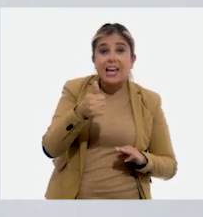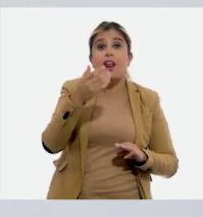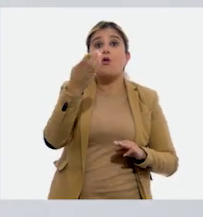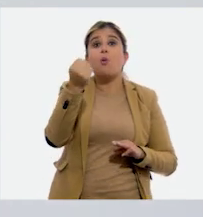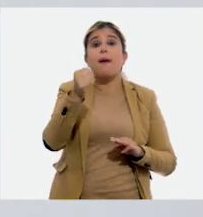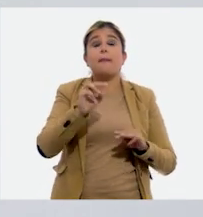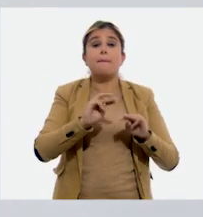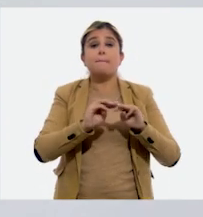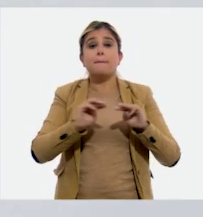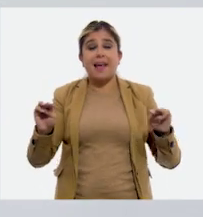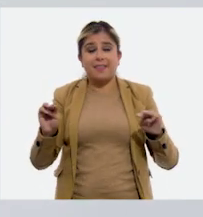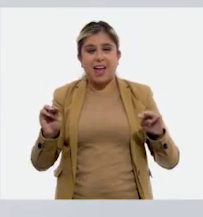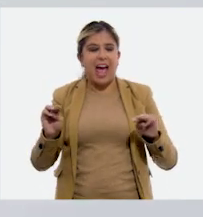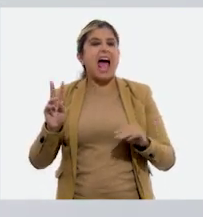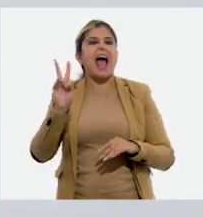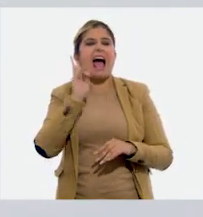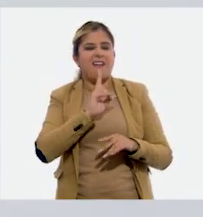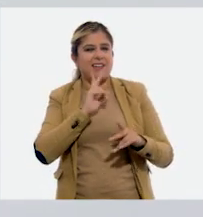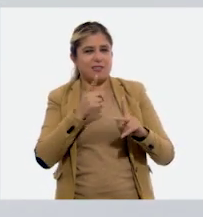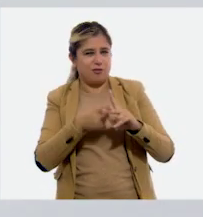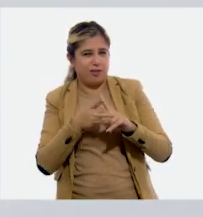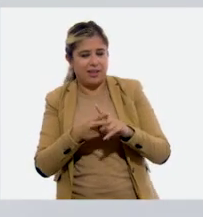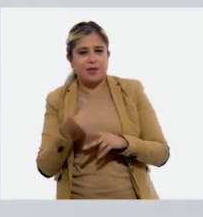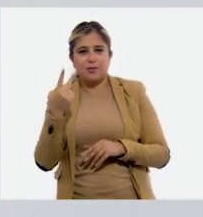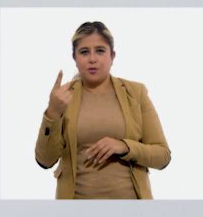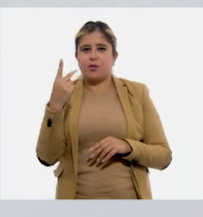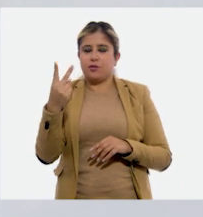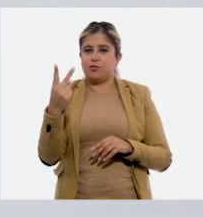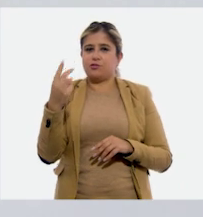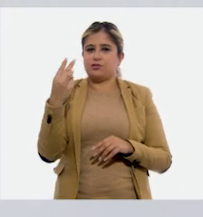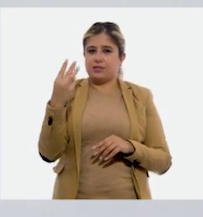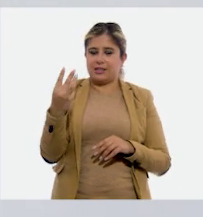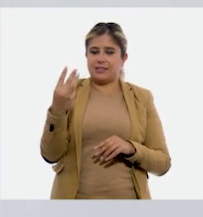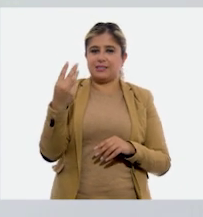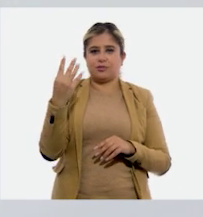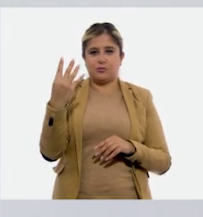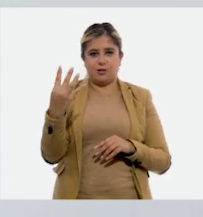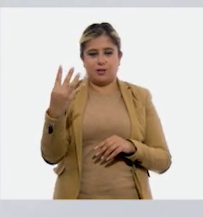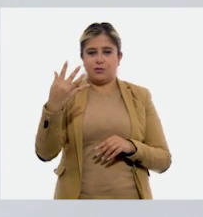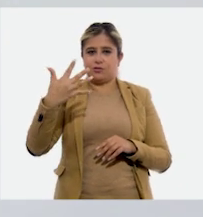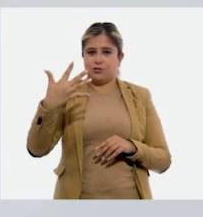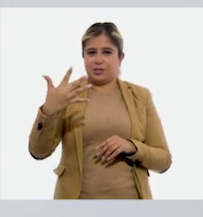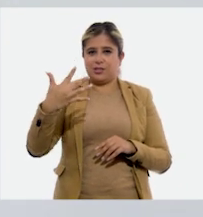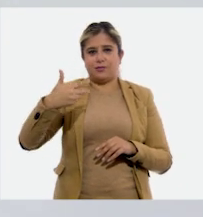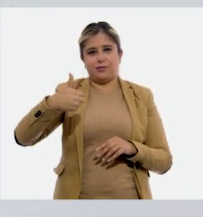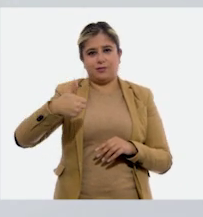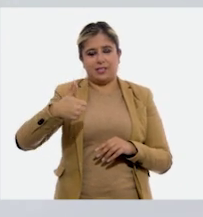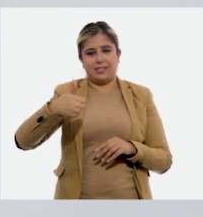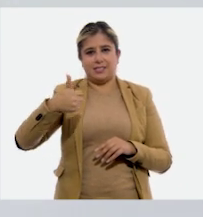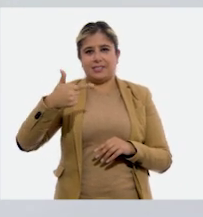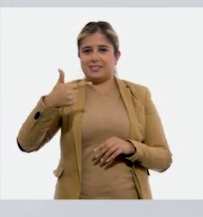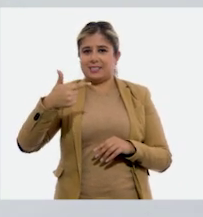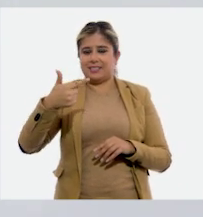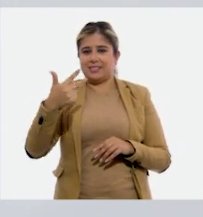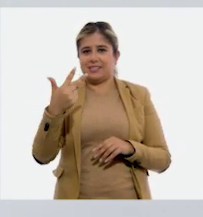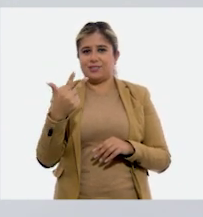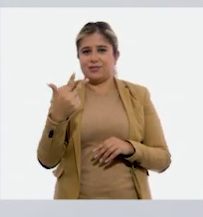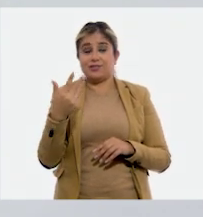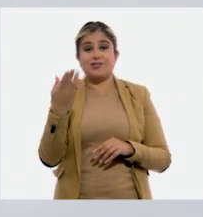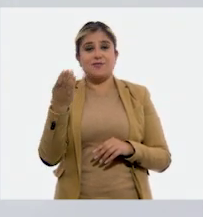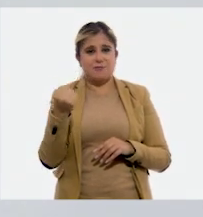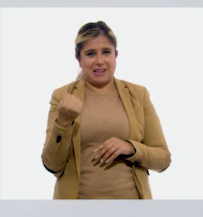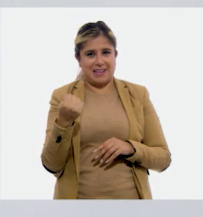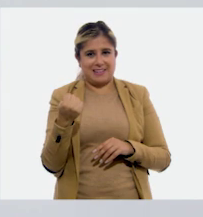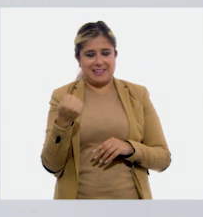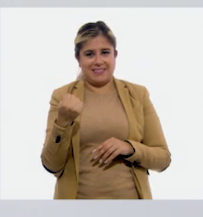9 metros. Vamos a contar, Jenny. 1, 2, 3, 4, 5, 6, 7,